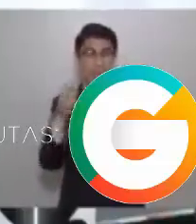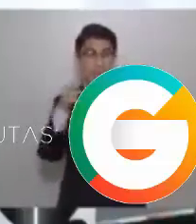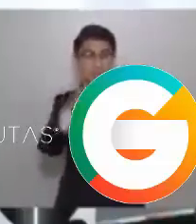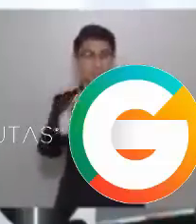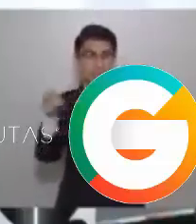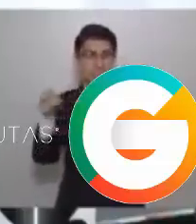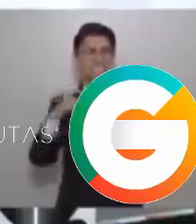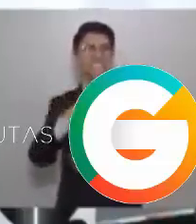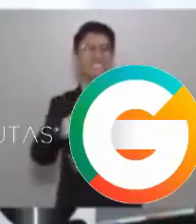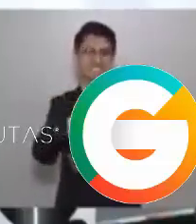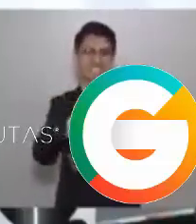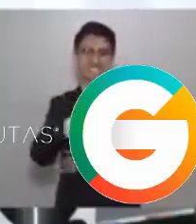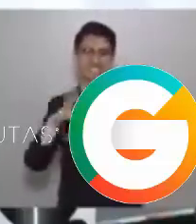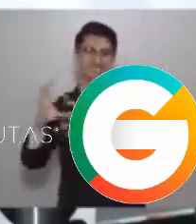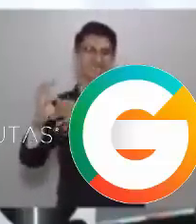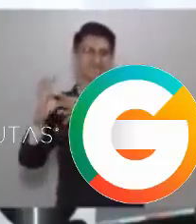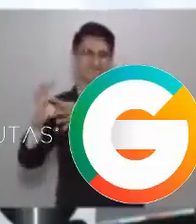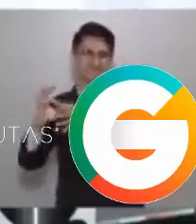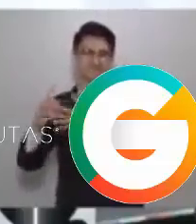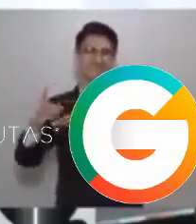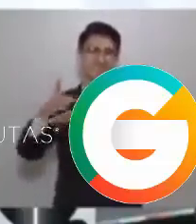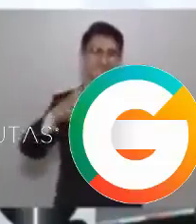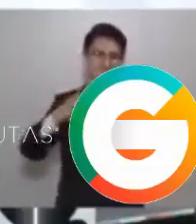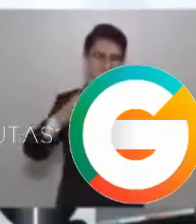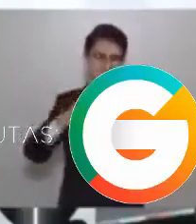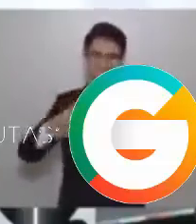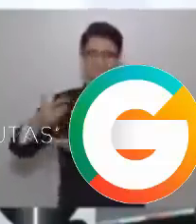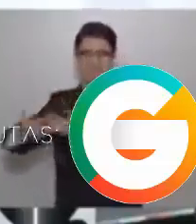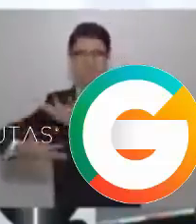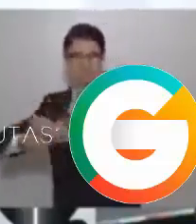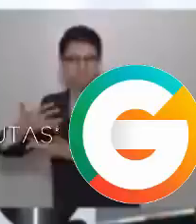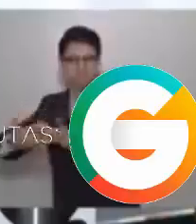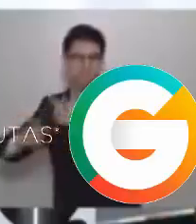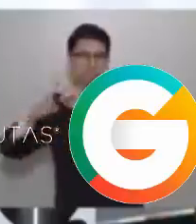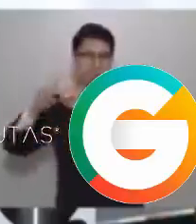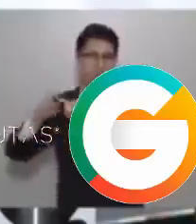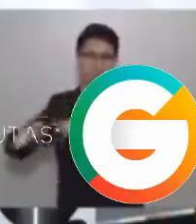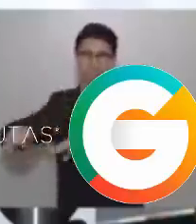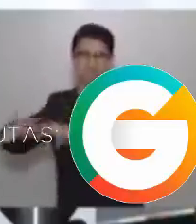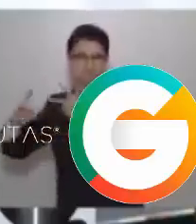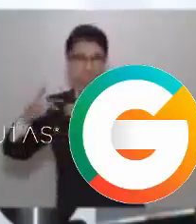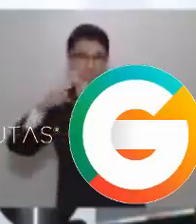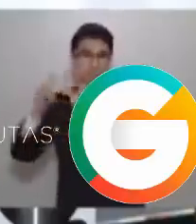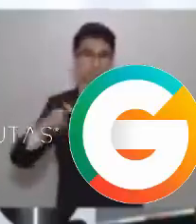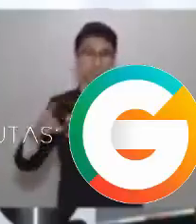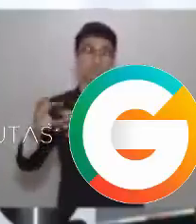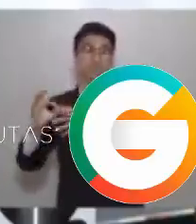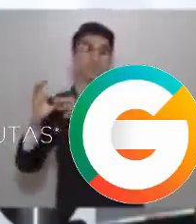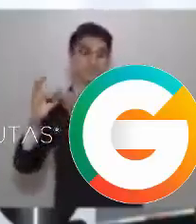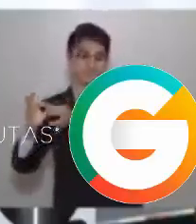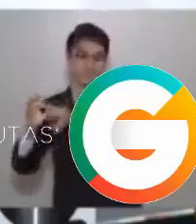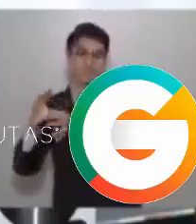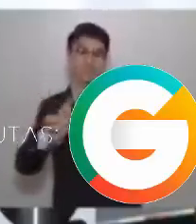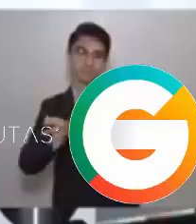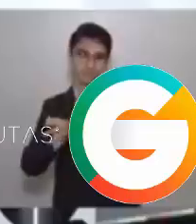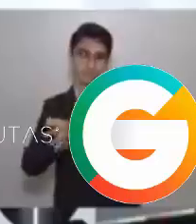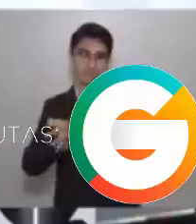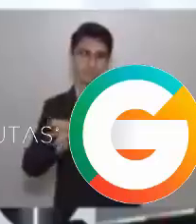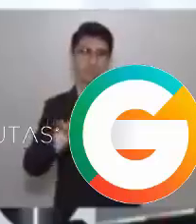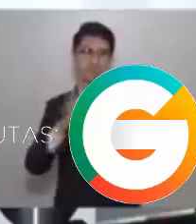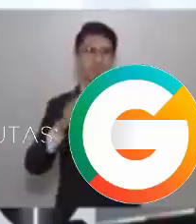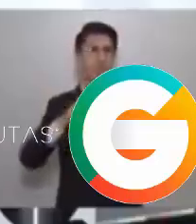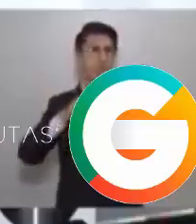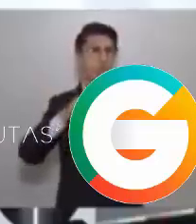actividades ilícitas, particularmente al tráfico de drogas, en los que se interactúan territorialmente